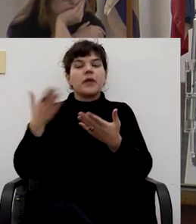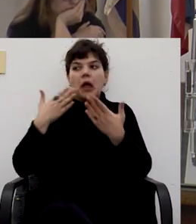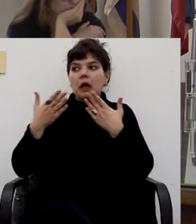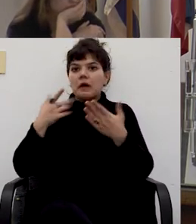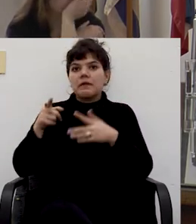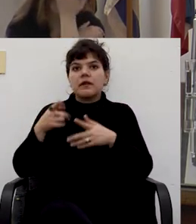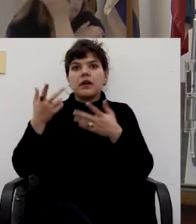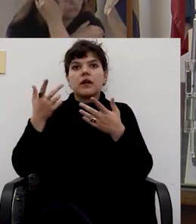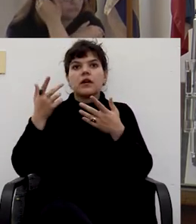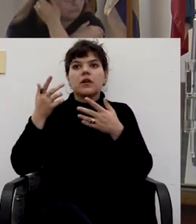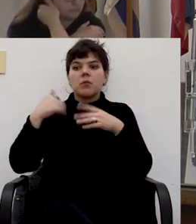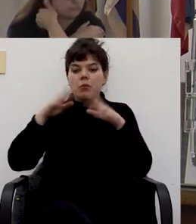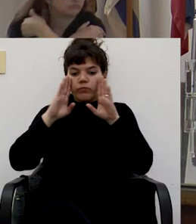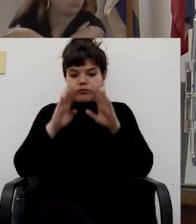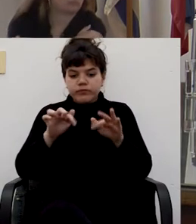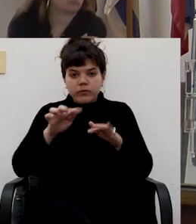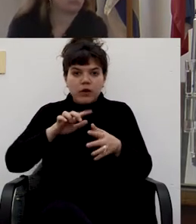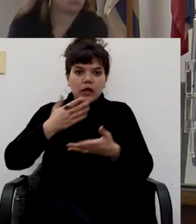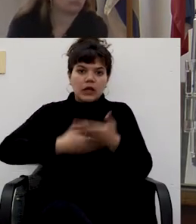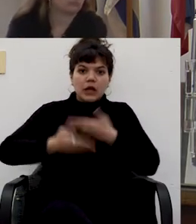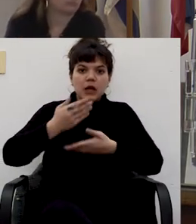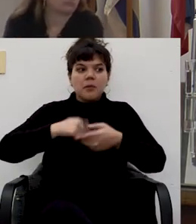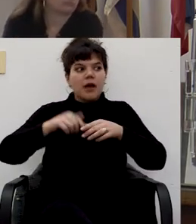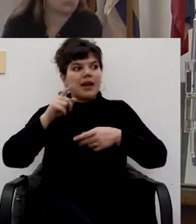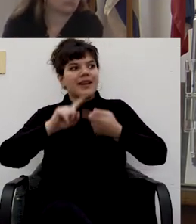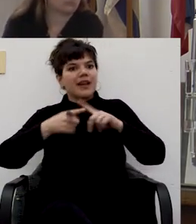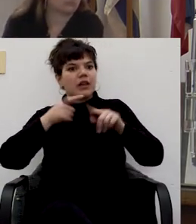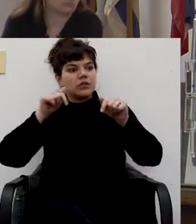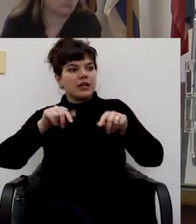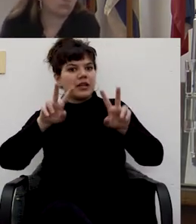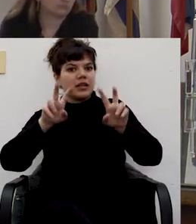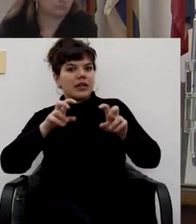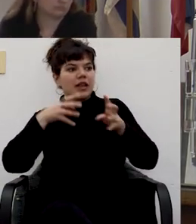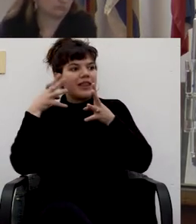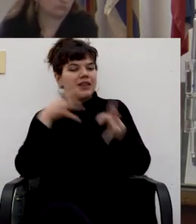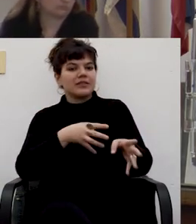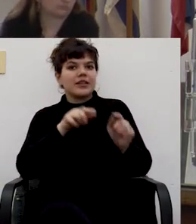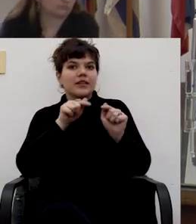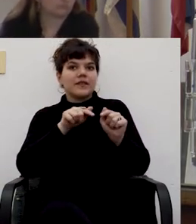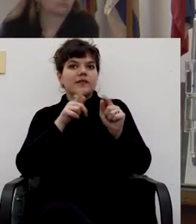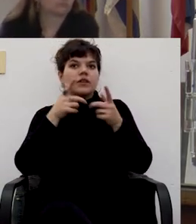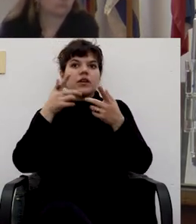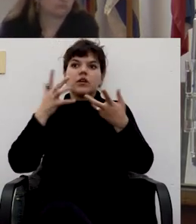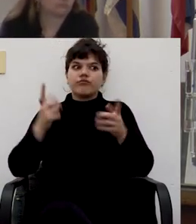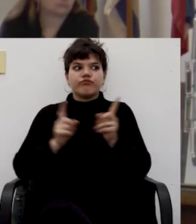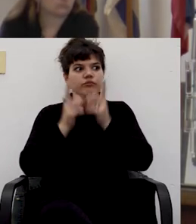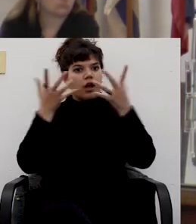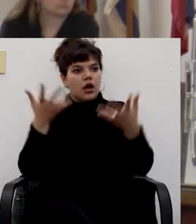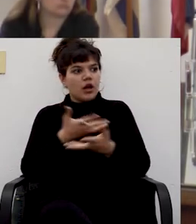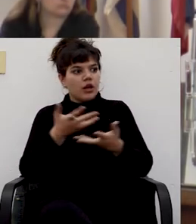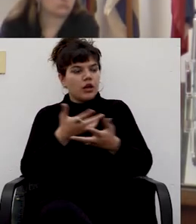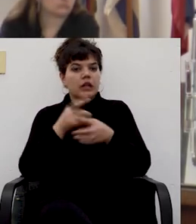centrar entonces el intercambio entonces en relación a estos posibles desafíos, nuevos críticos que se va a estar encontrando hoy sobre